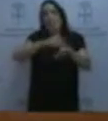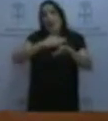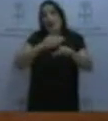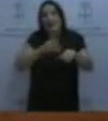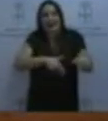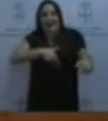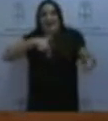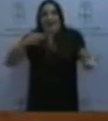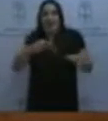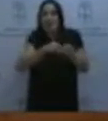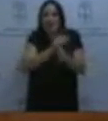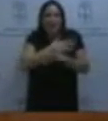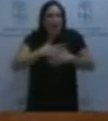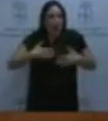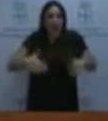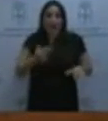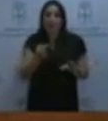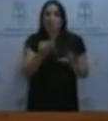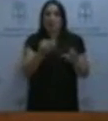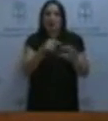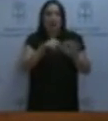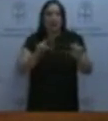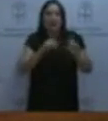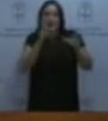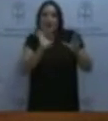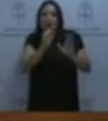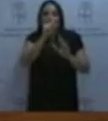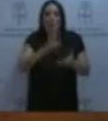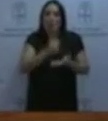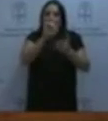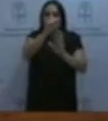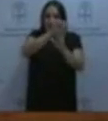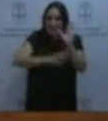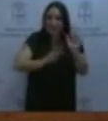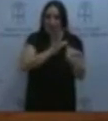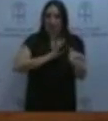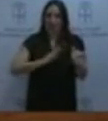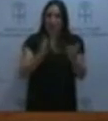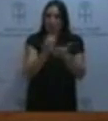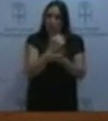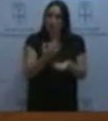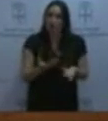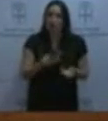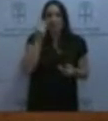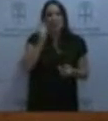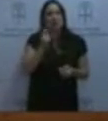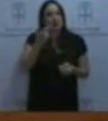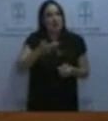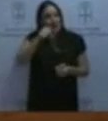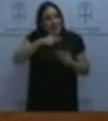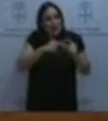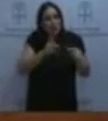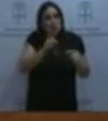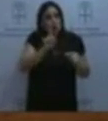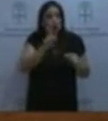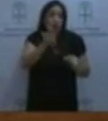especialidades y cuerpos, así como para vacantes, sustituciones, bolsas y listados de interinos. Creemos que es una sentencia muy importante, no solo en Asturias, sino que